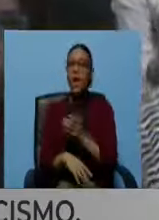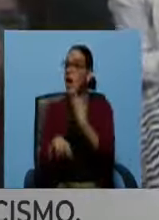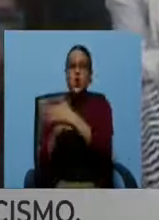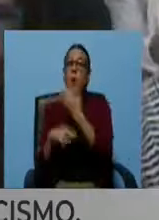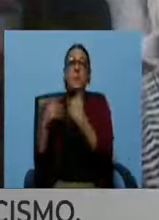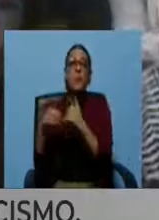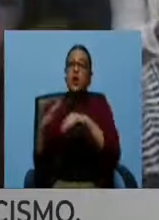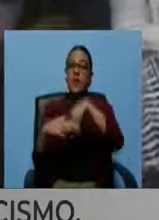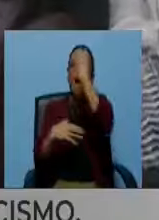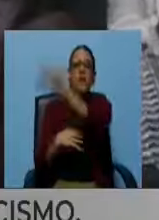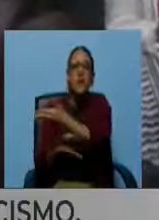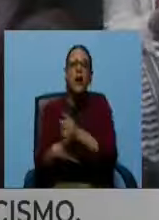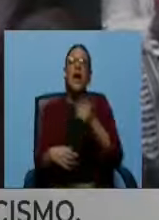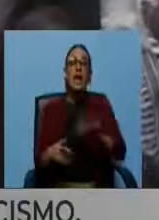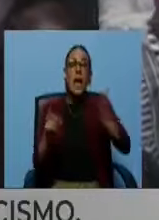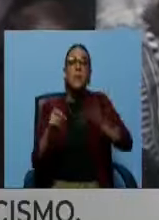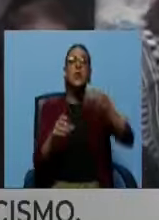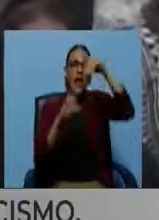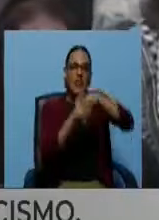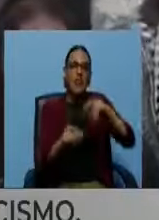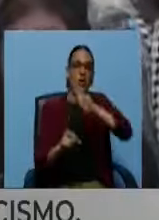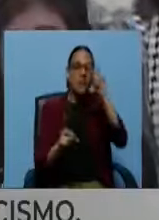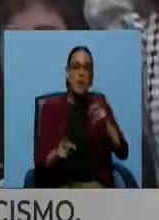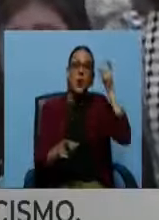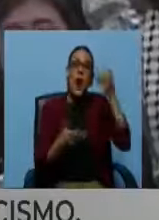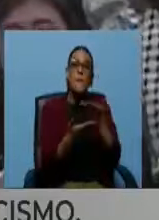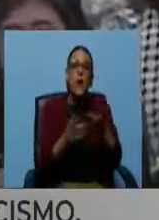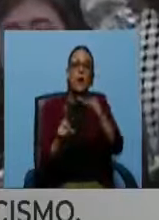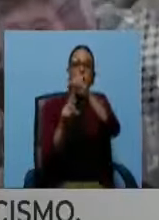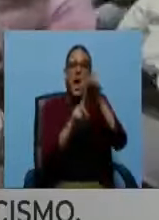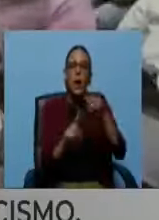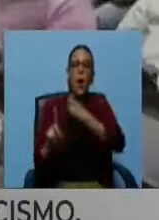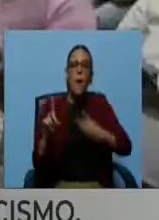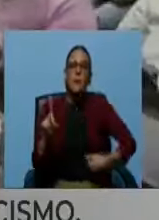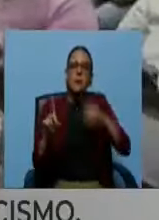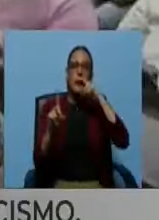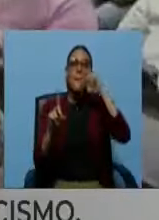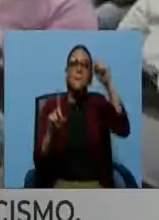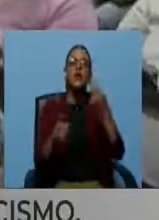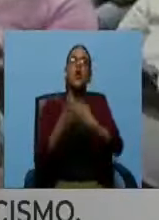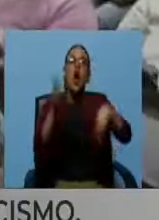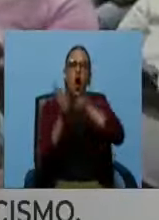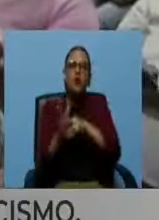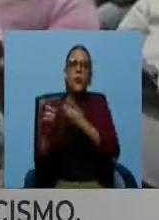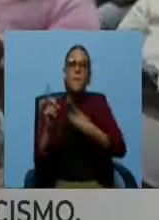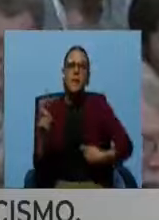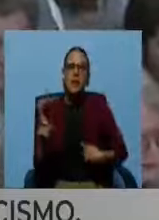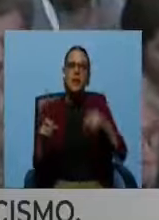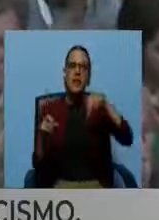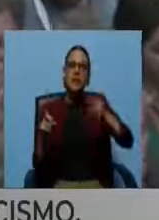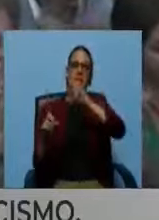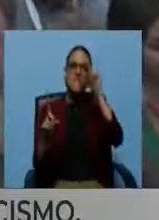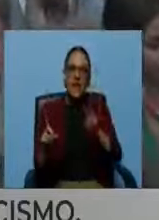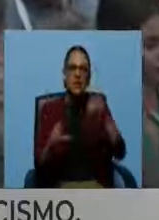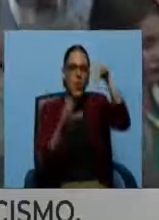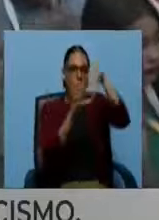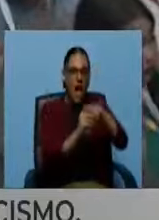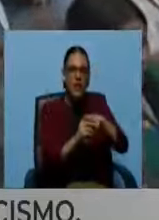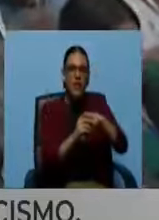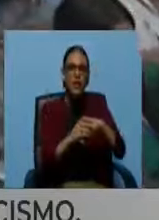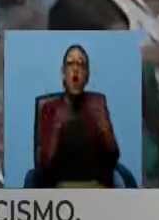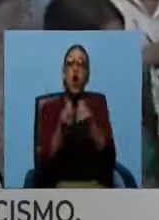venezolano ratificó al presidente Nicolás Maduro en la presidencia de la República. Con mucha